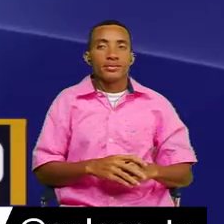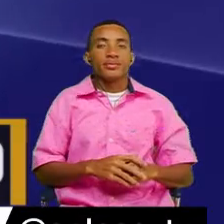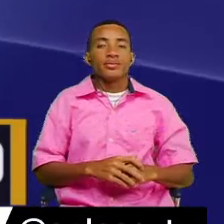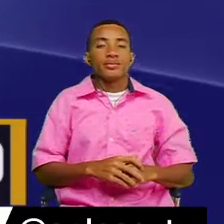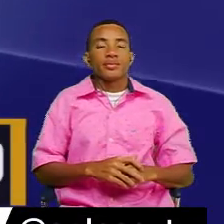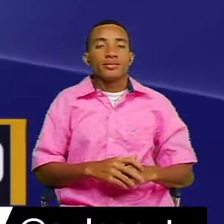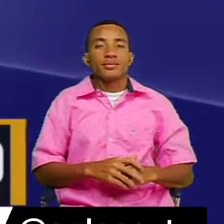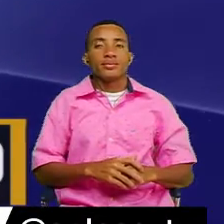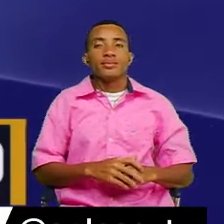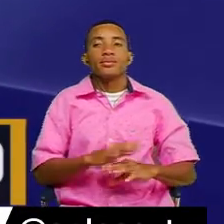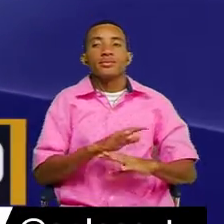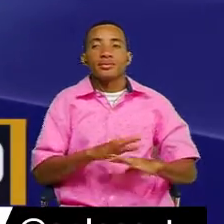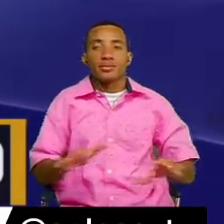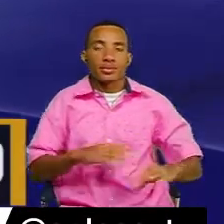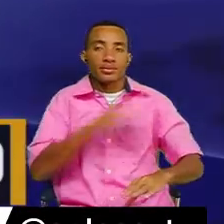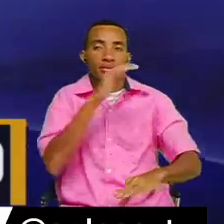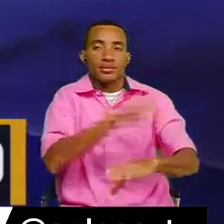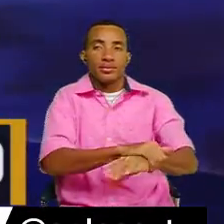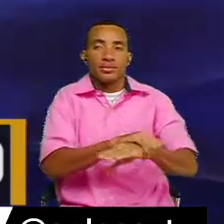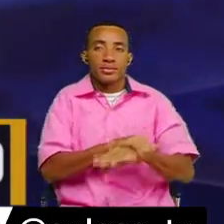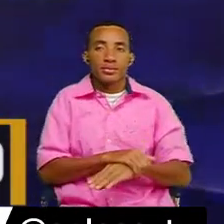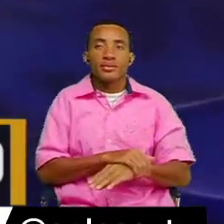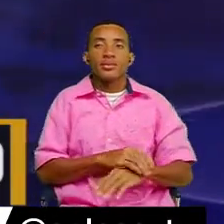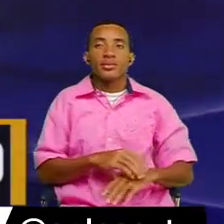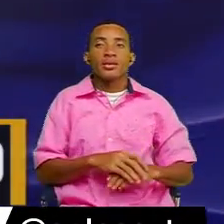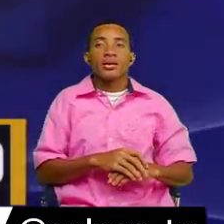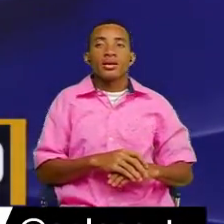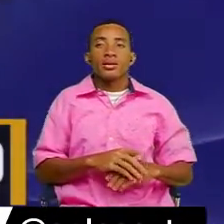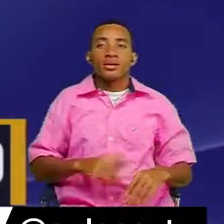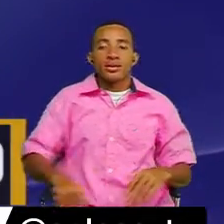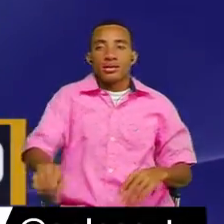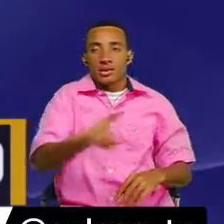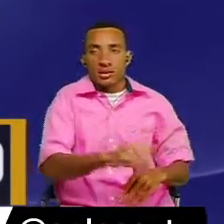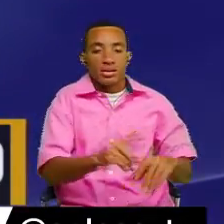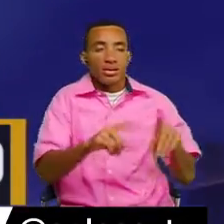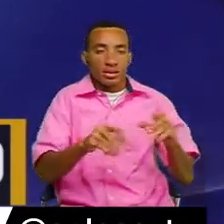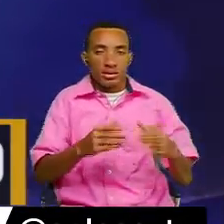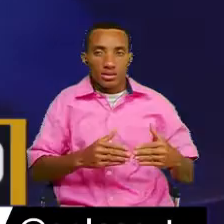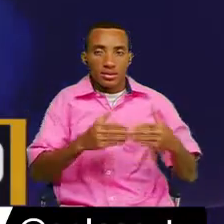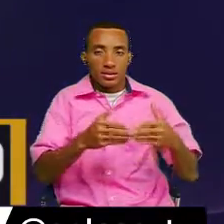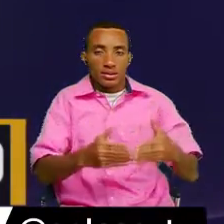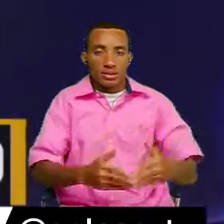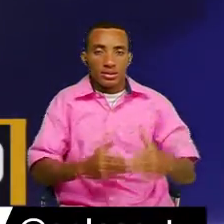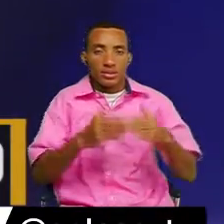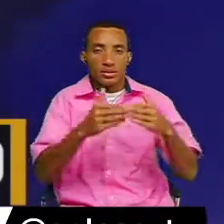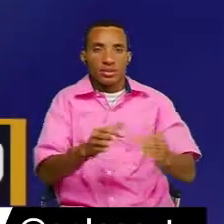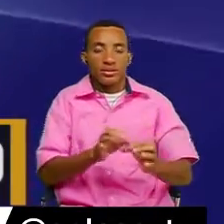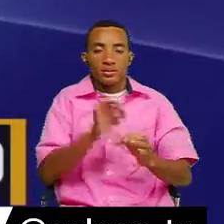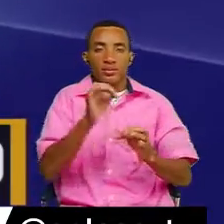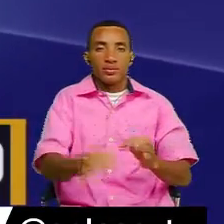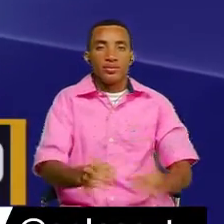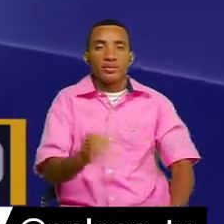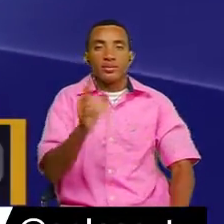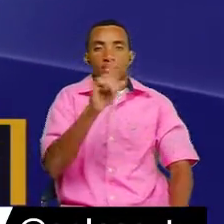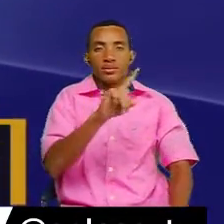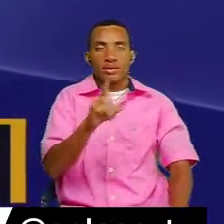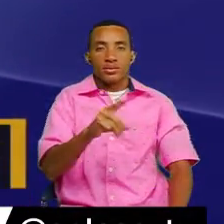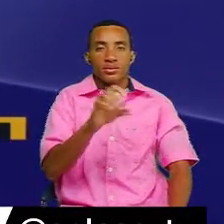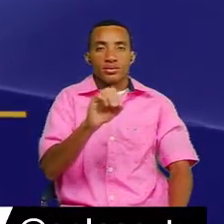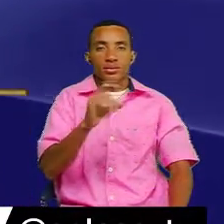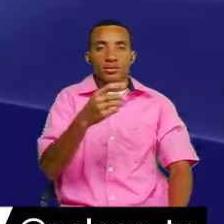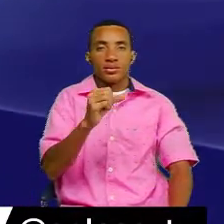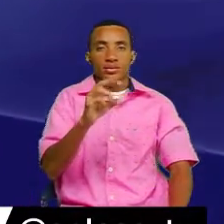El procedimiento de captura se dio momentos en que el GOES realizaba patrullajes fluviales en el sector de Bocas del río Sogamoso. Los capturados fueron dejados